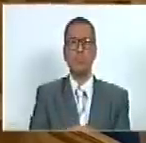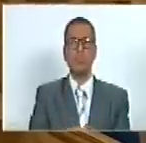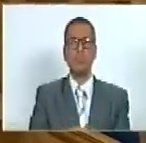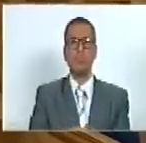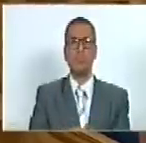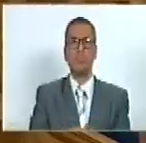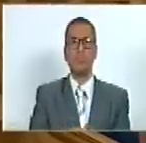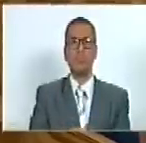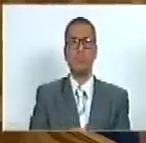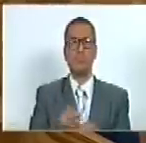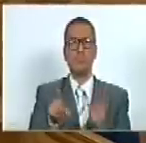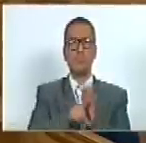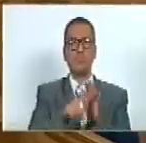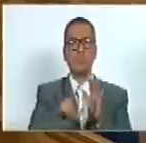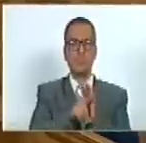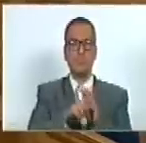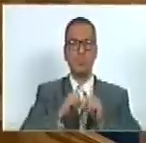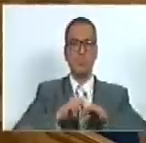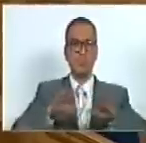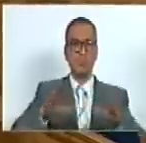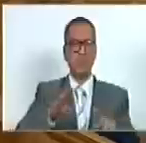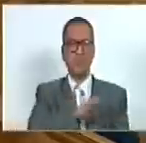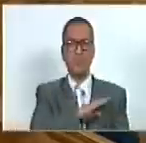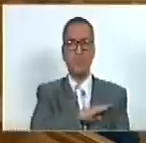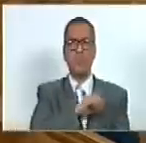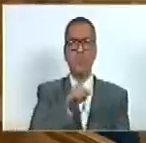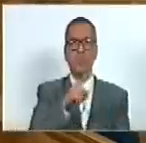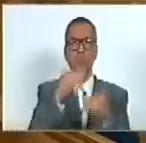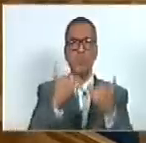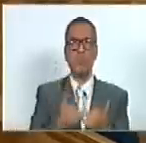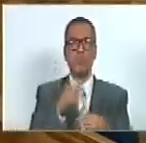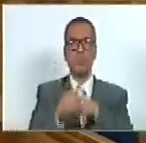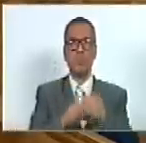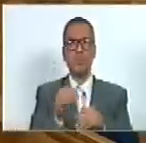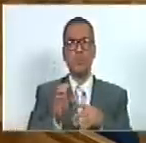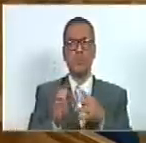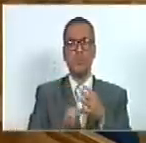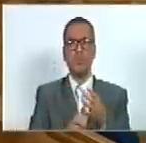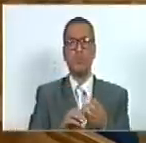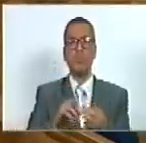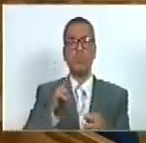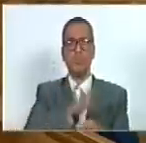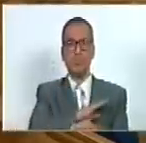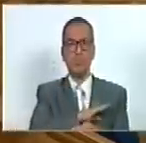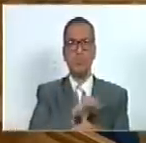Y la ley de extinción de dominio establece un carácter patrimonial.